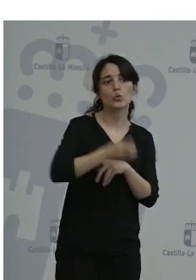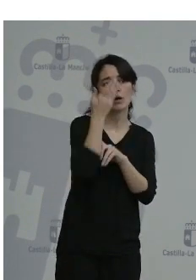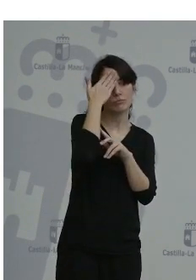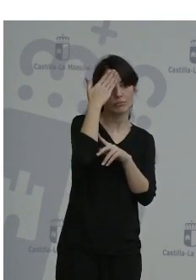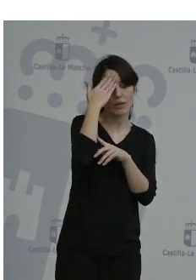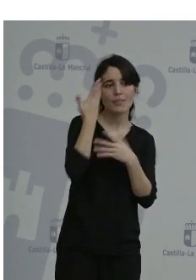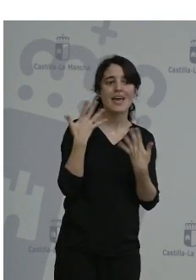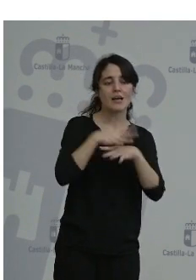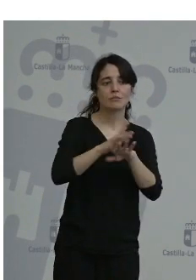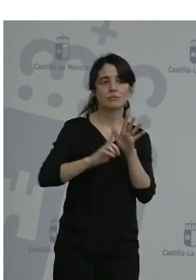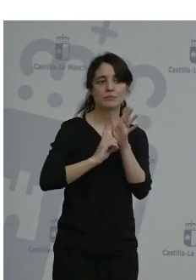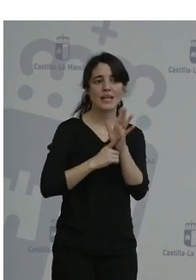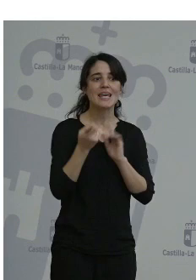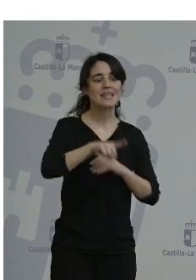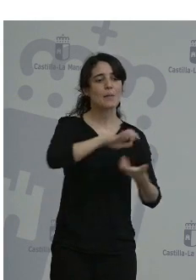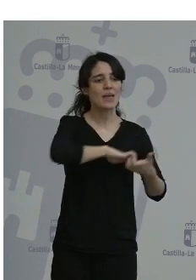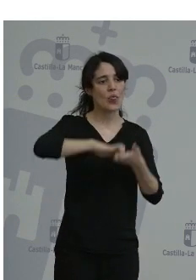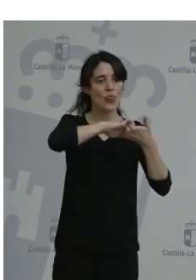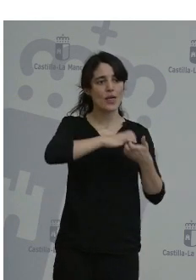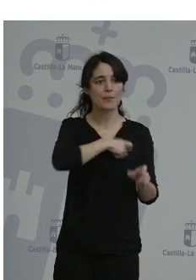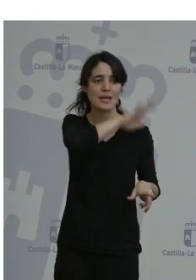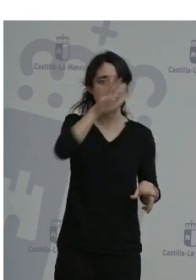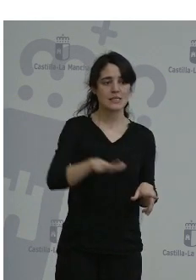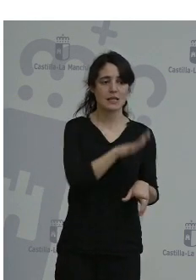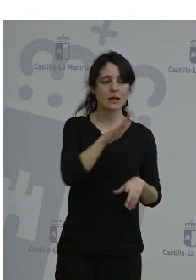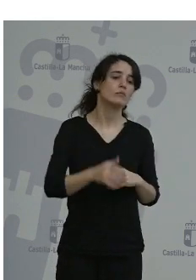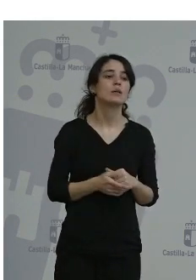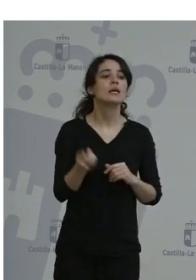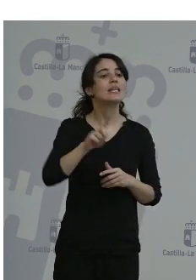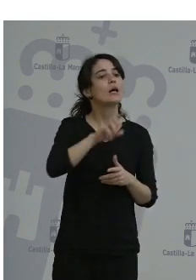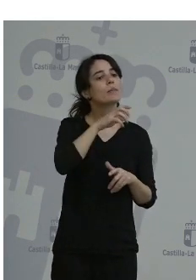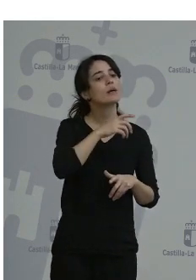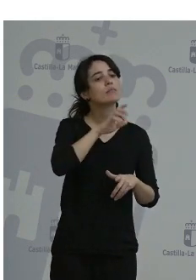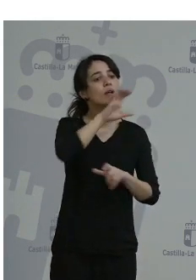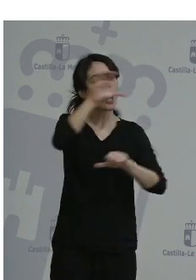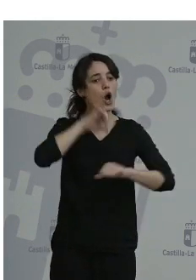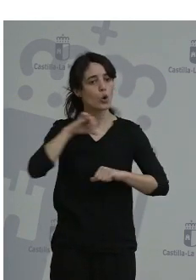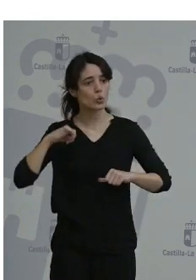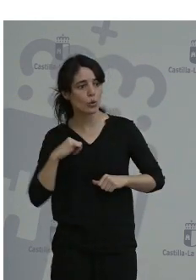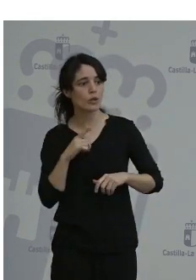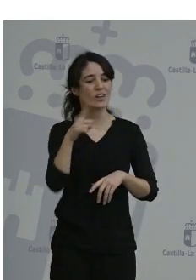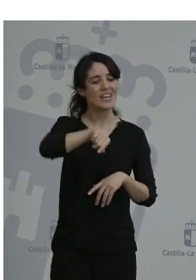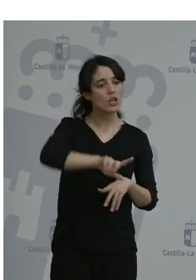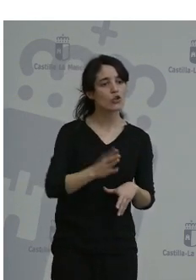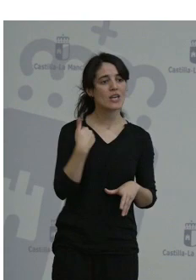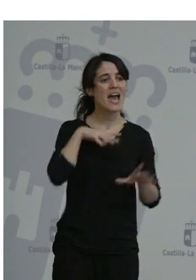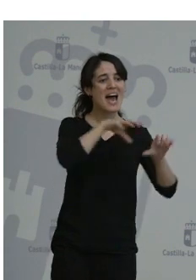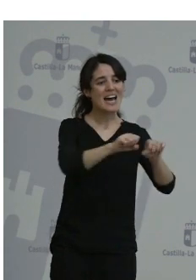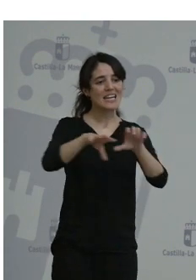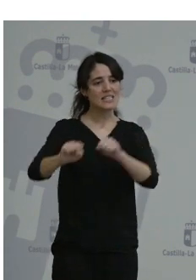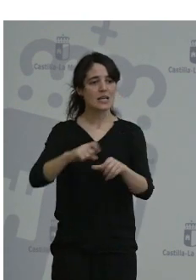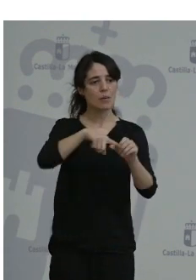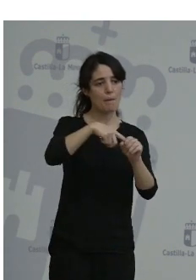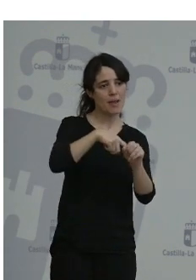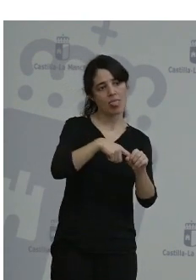inclusión y también el CERMIS estatal y los CERMIS autonómicos de esa reserva de plazas para personas con discapacidad intelectual.